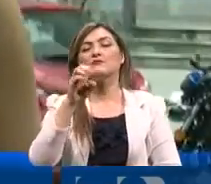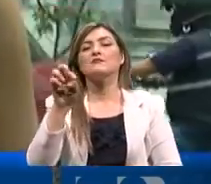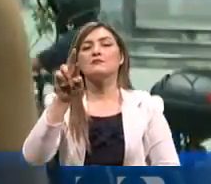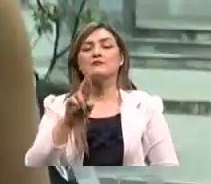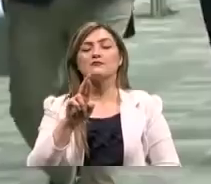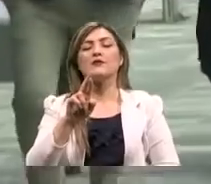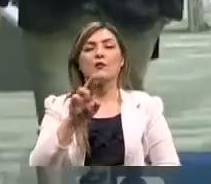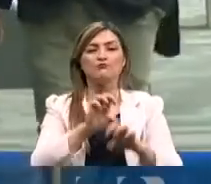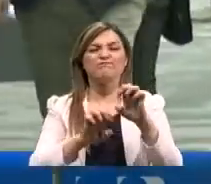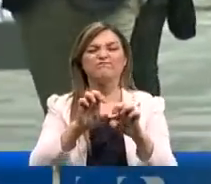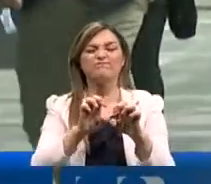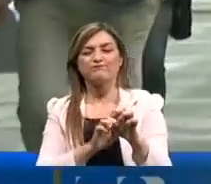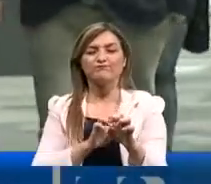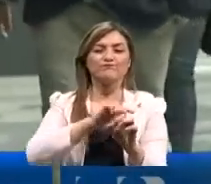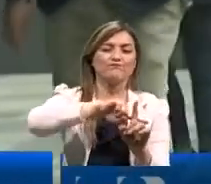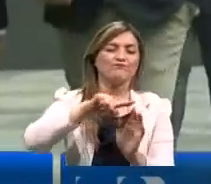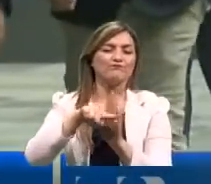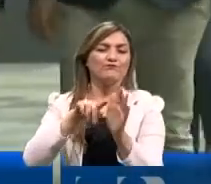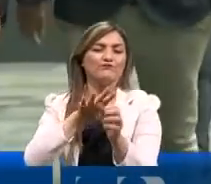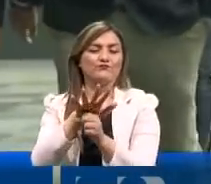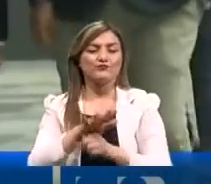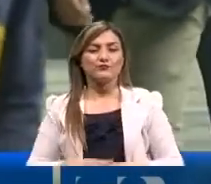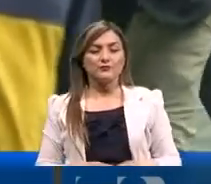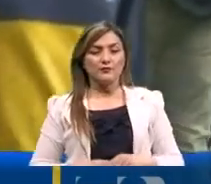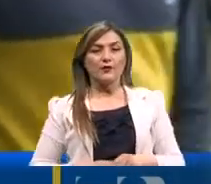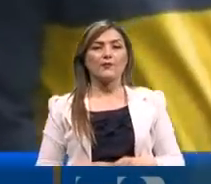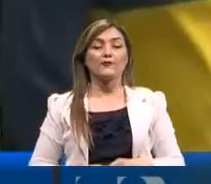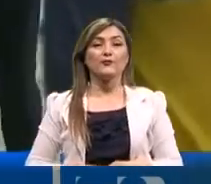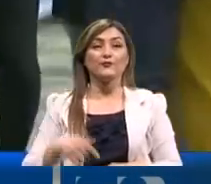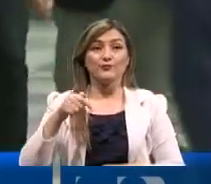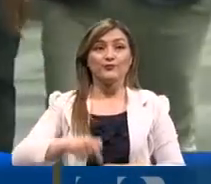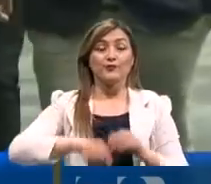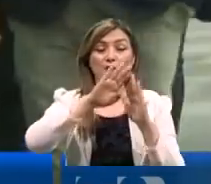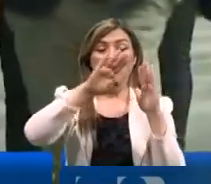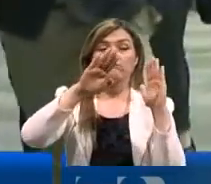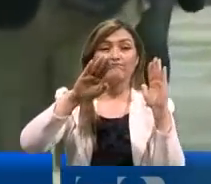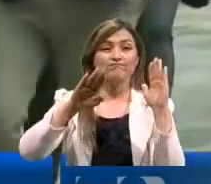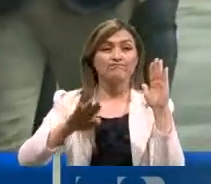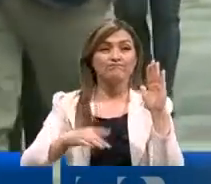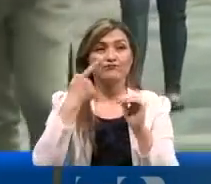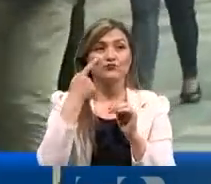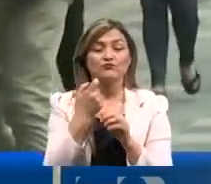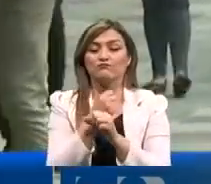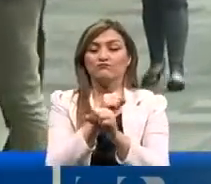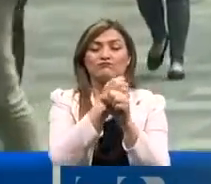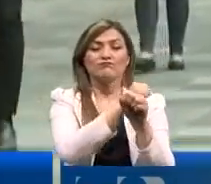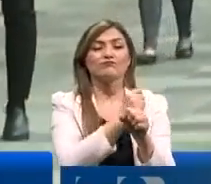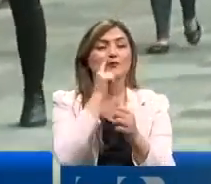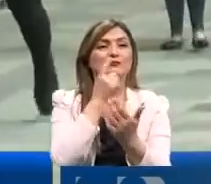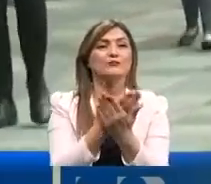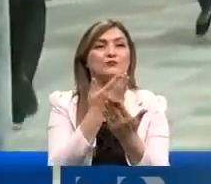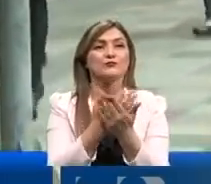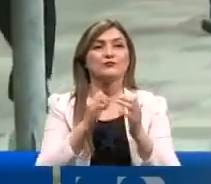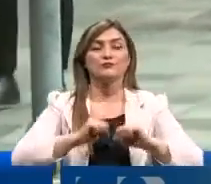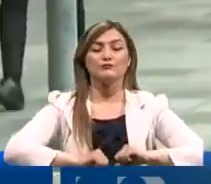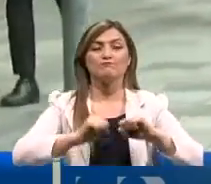detección de COVID-19. Se espera que a lo largo de este día las defensas puedan replicar la acusación de fiscalía y también presenten las pruebas que